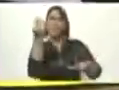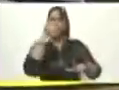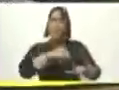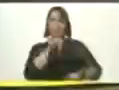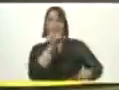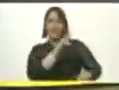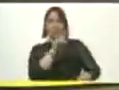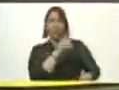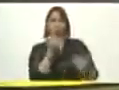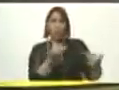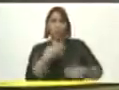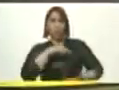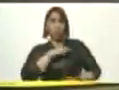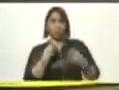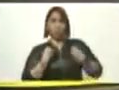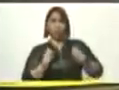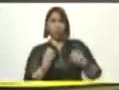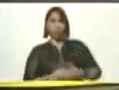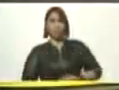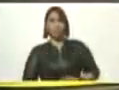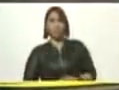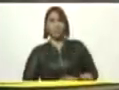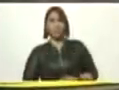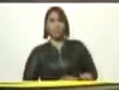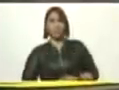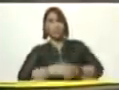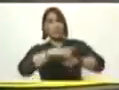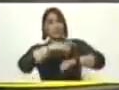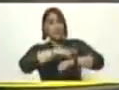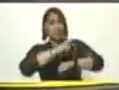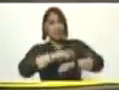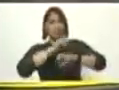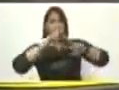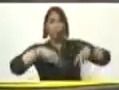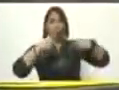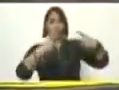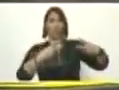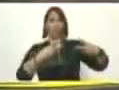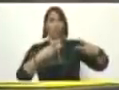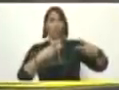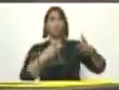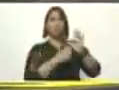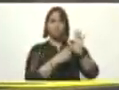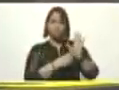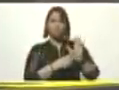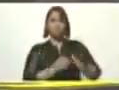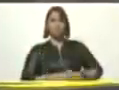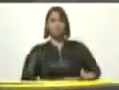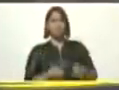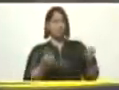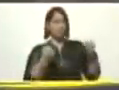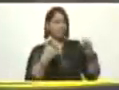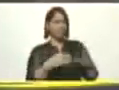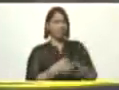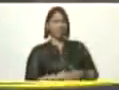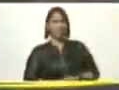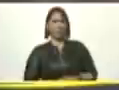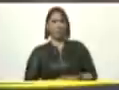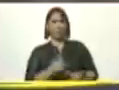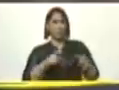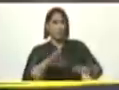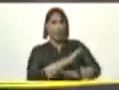estamos viviendo un tiempo nuevo de verdad que la cantidad de espectáculos